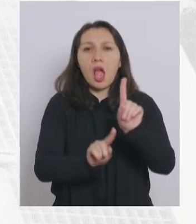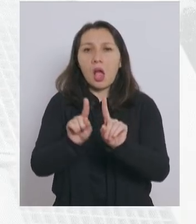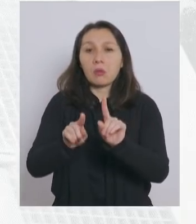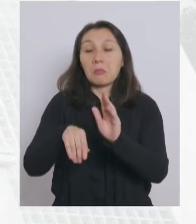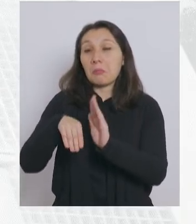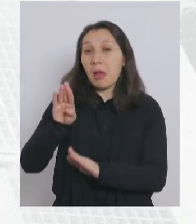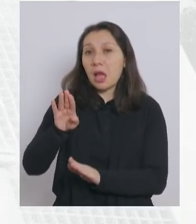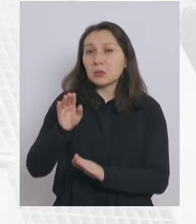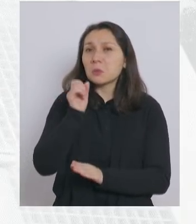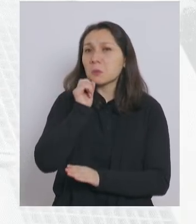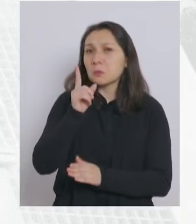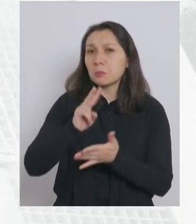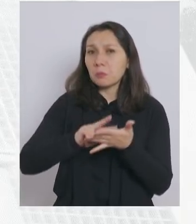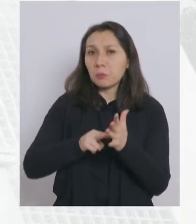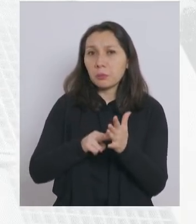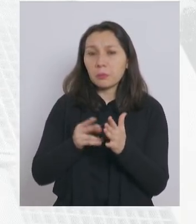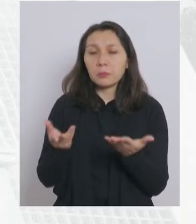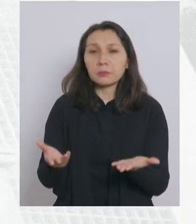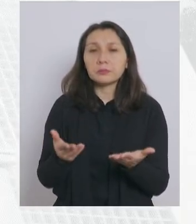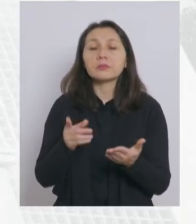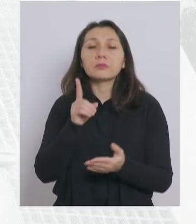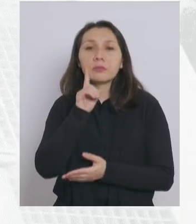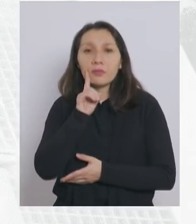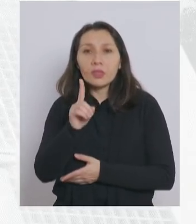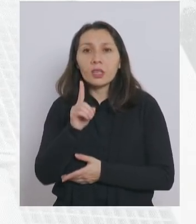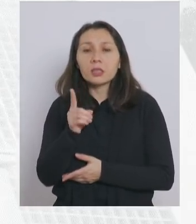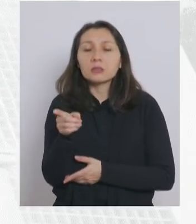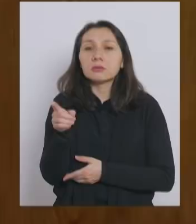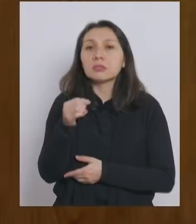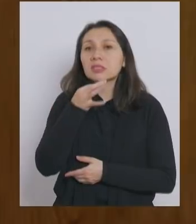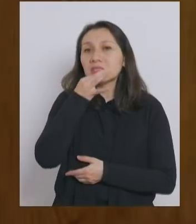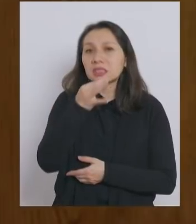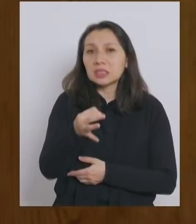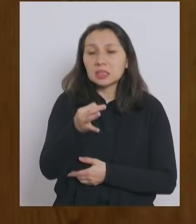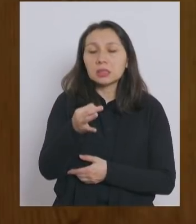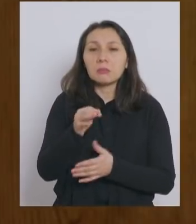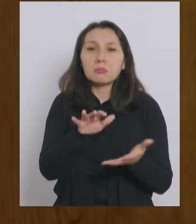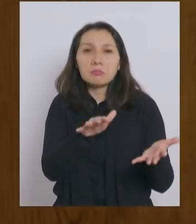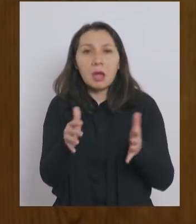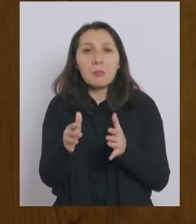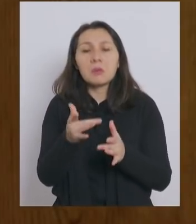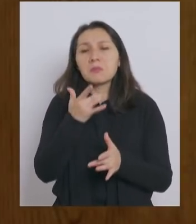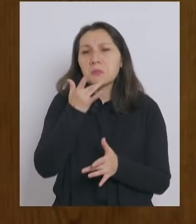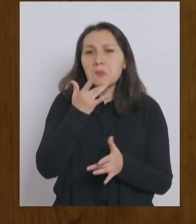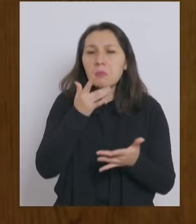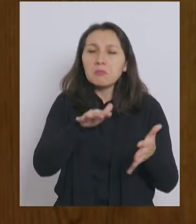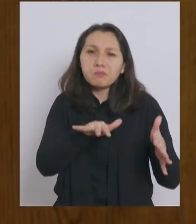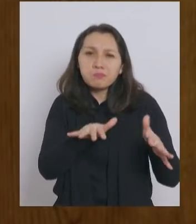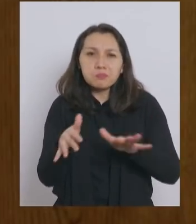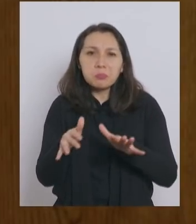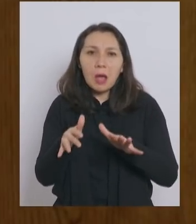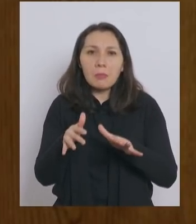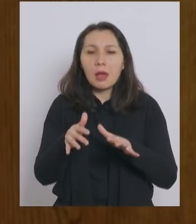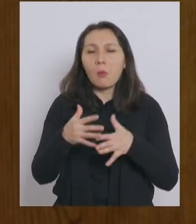la mayoría de estos también tuvieron una tendencia de ser leves a